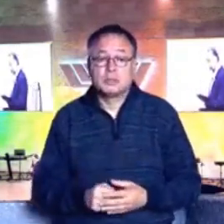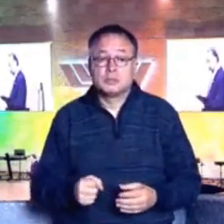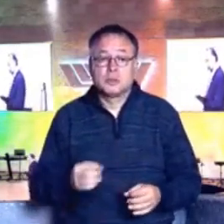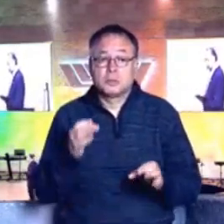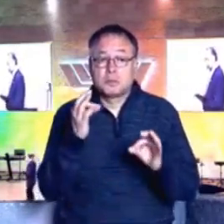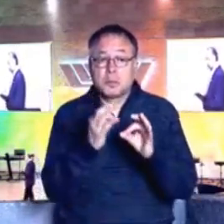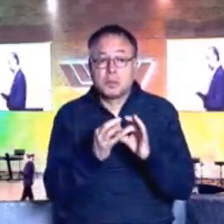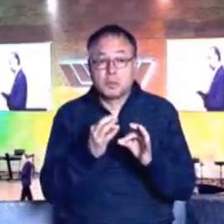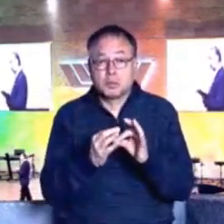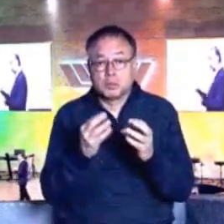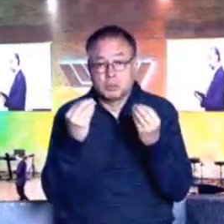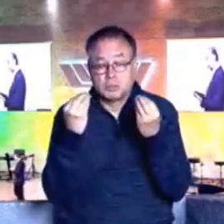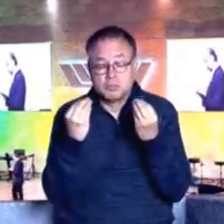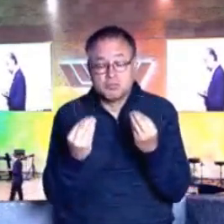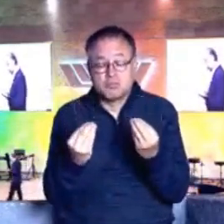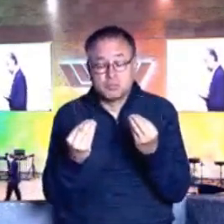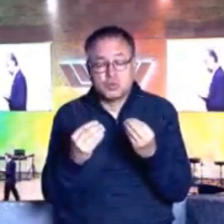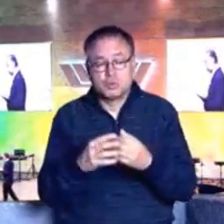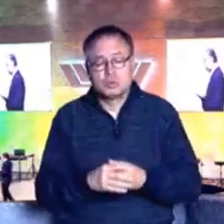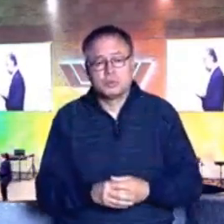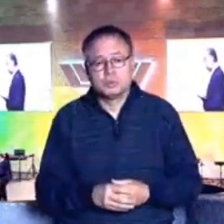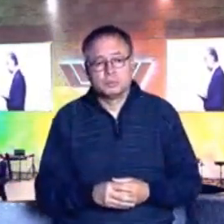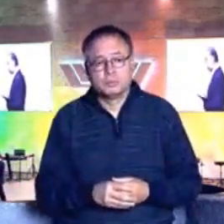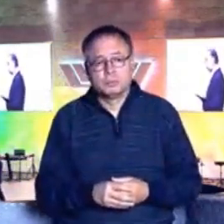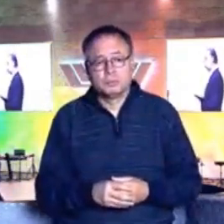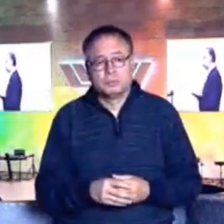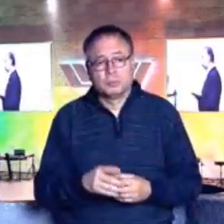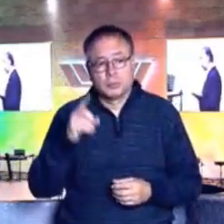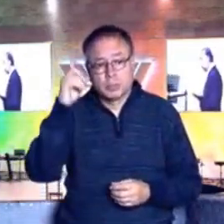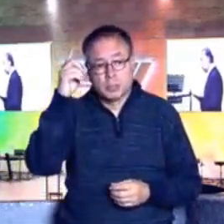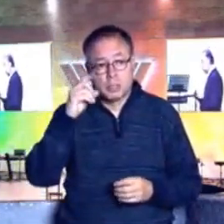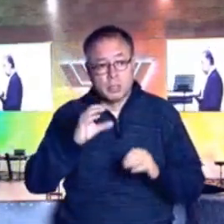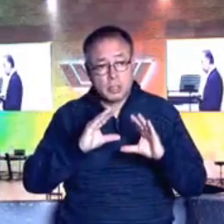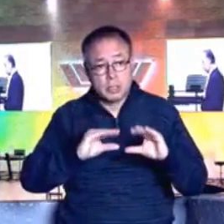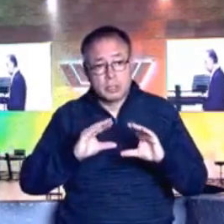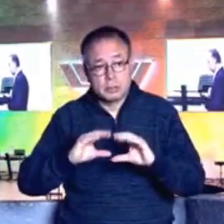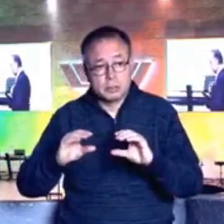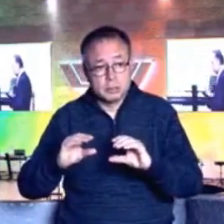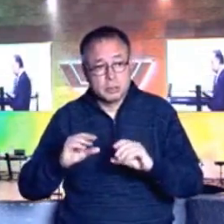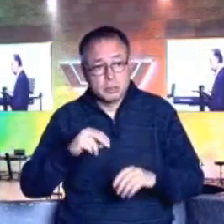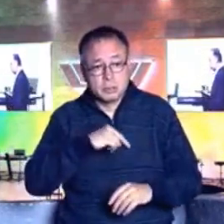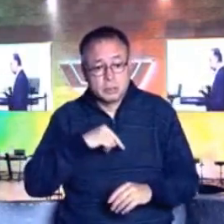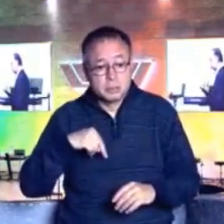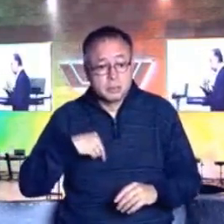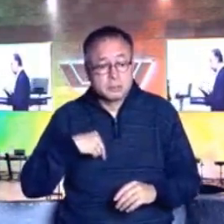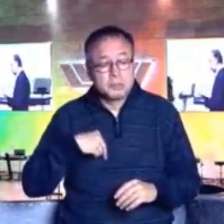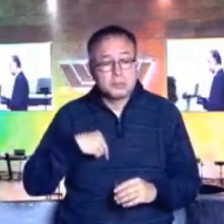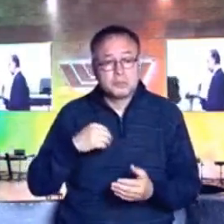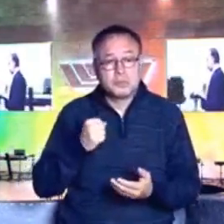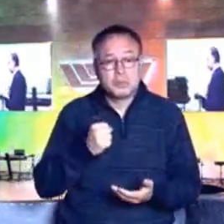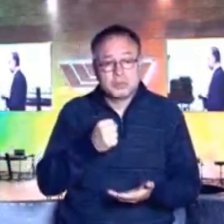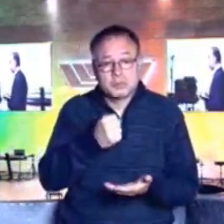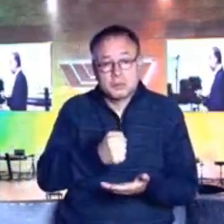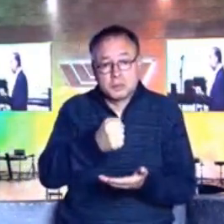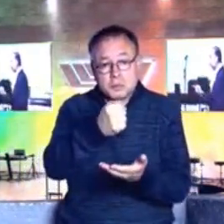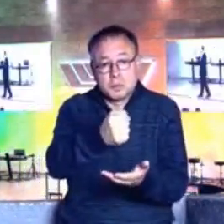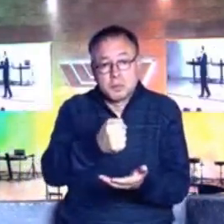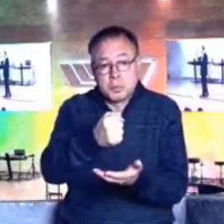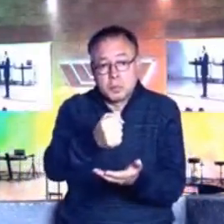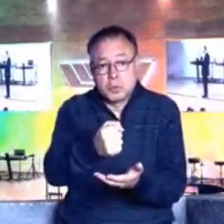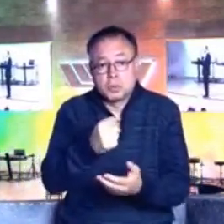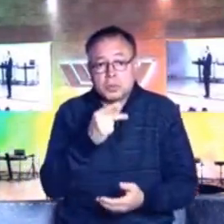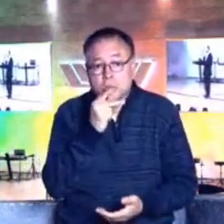inadvertida el señor también nos enseña él es nuestro padre generoso proveedor porque él se